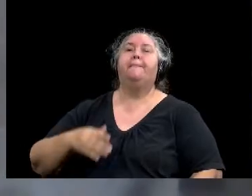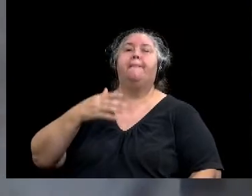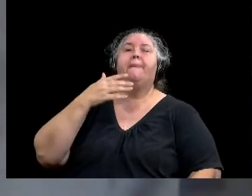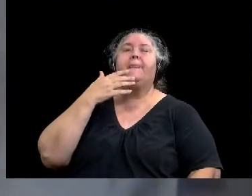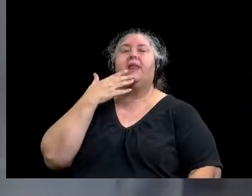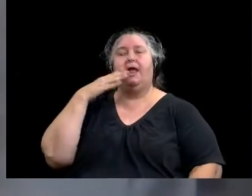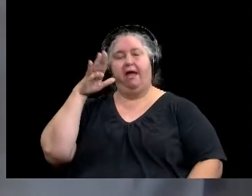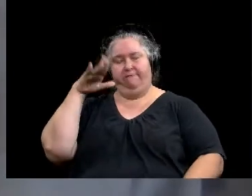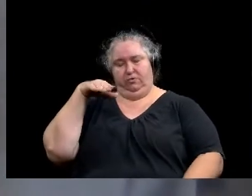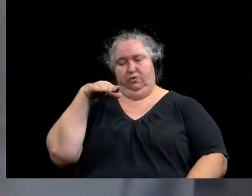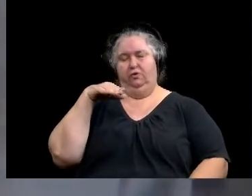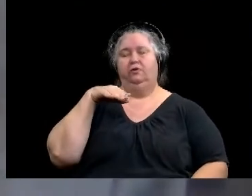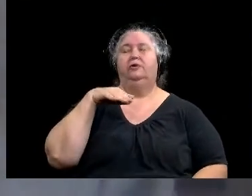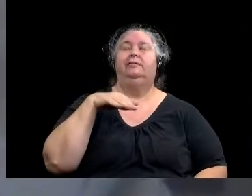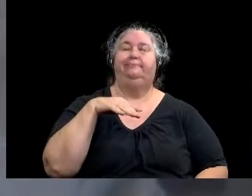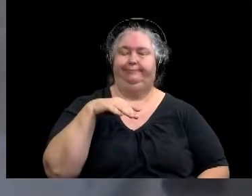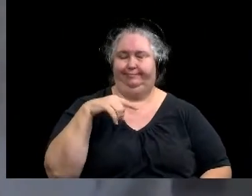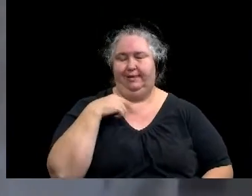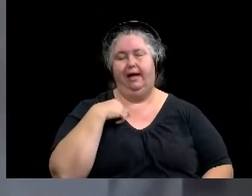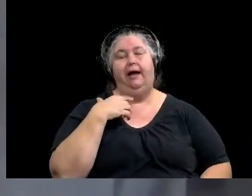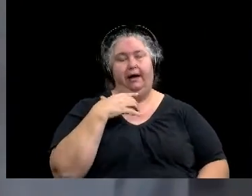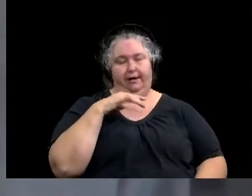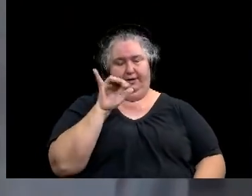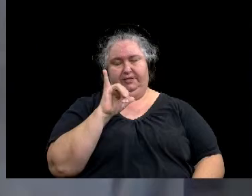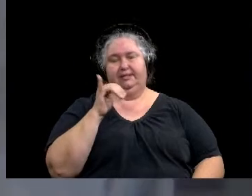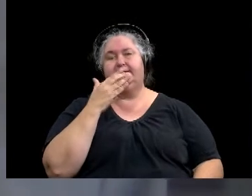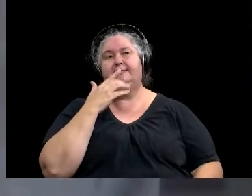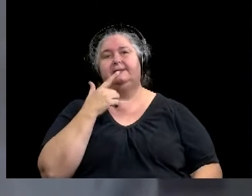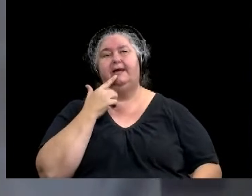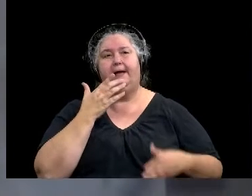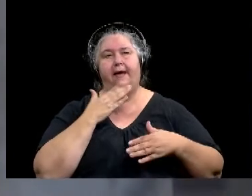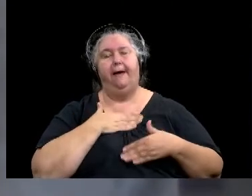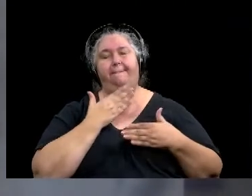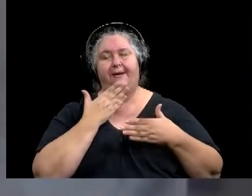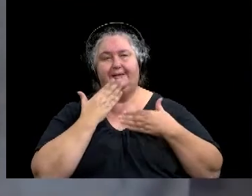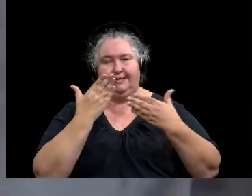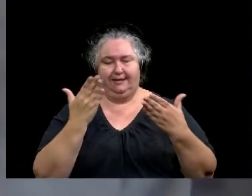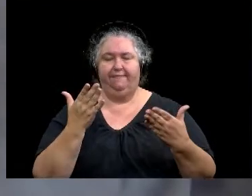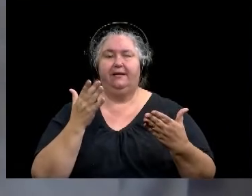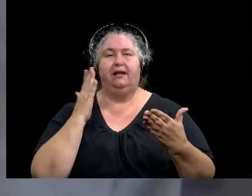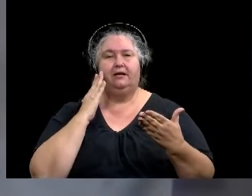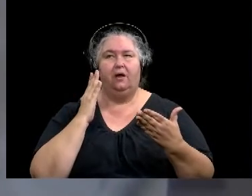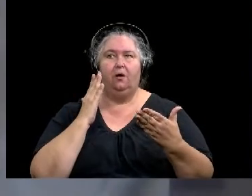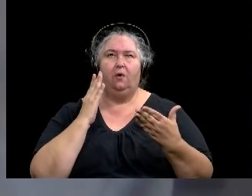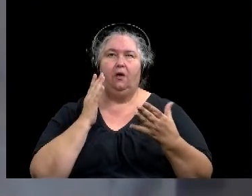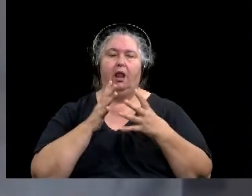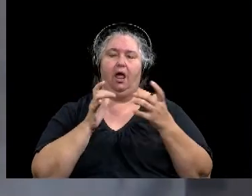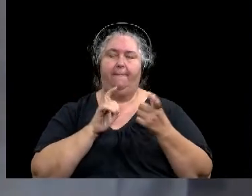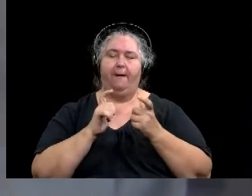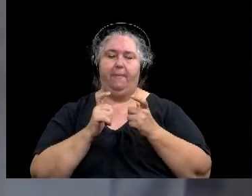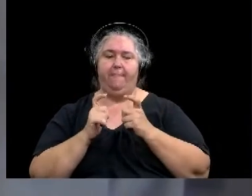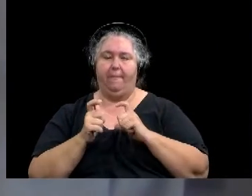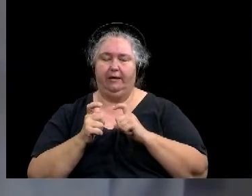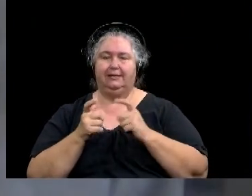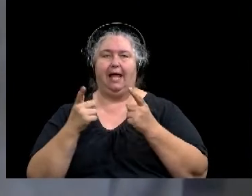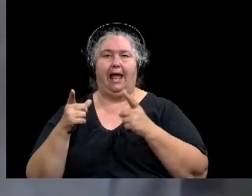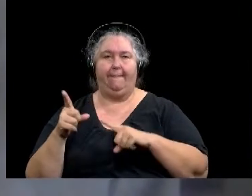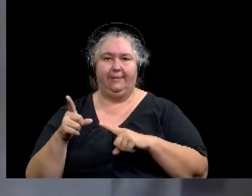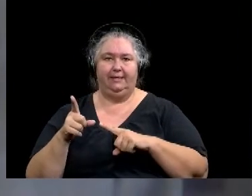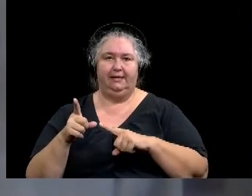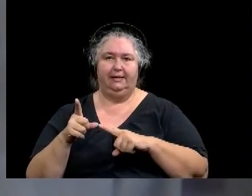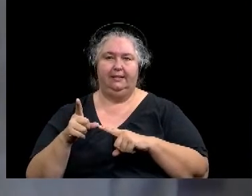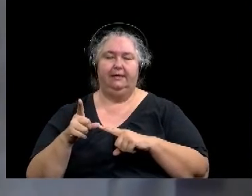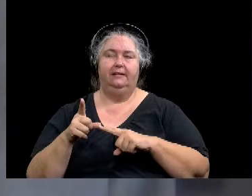en buenas tardes a todos y gracias les quiero también decir a todos feliz fiestas